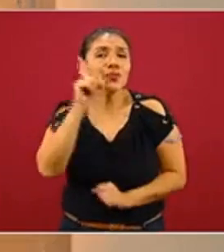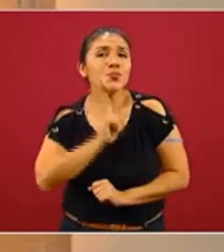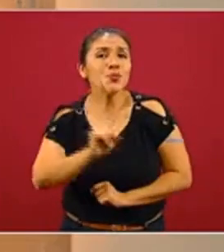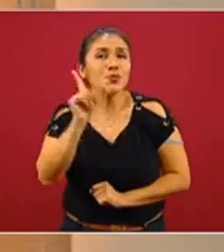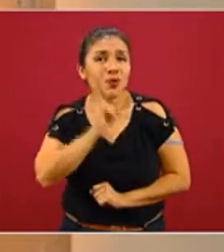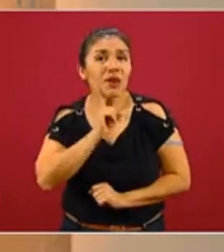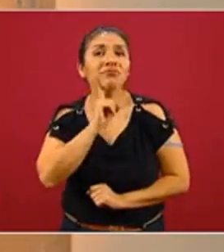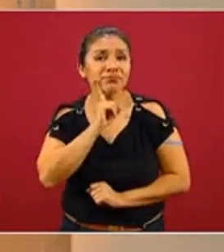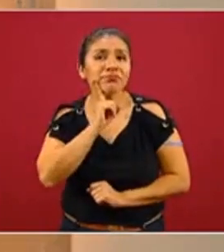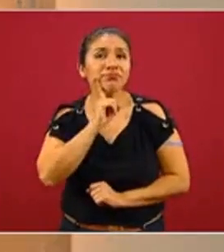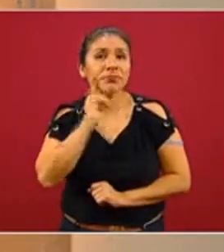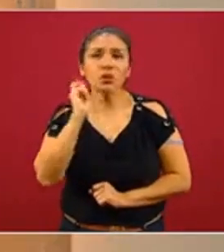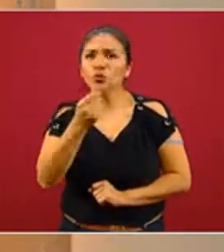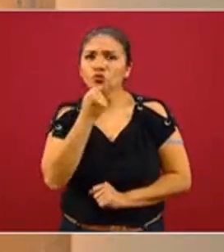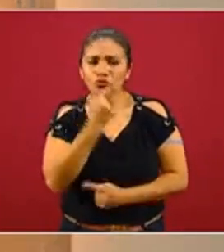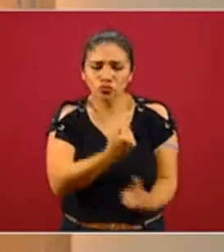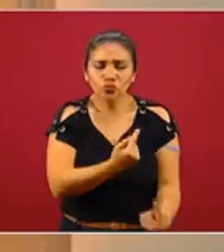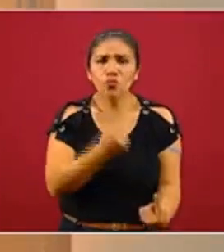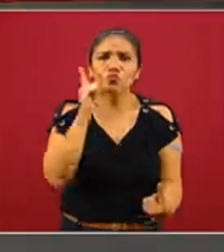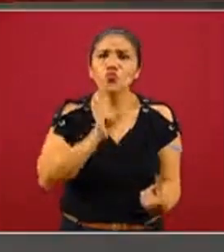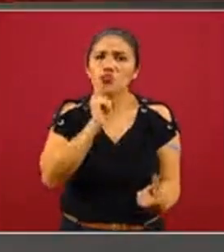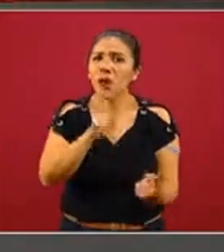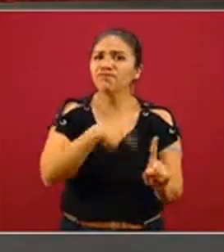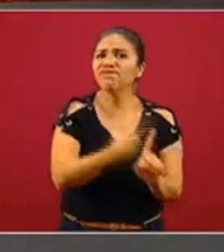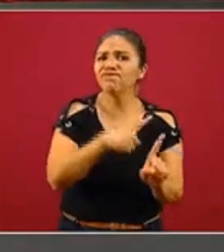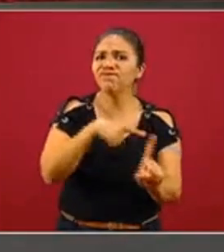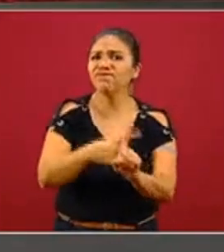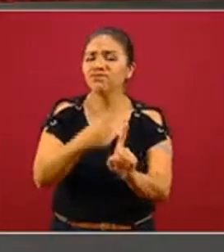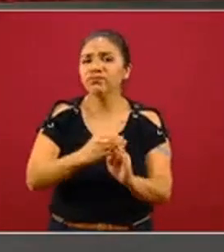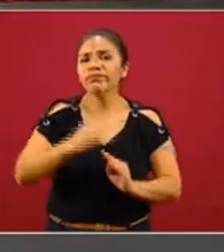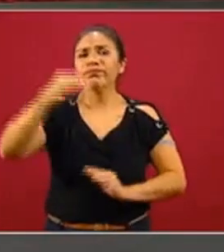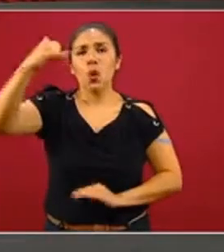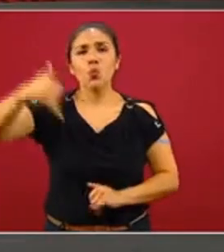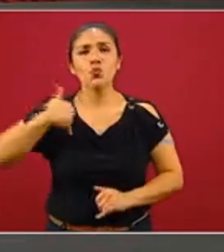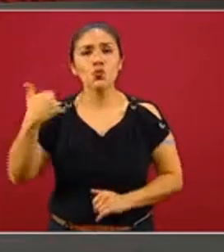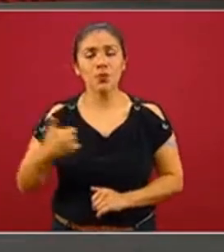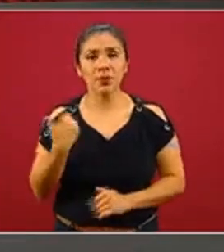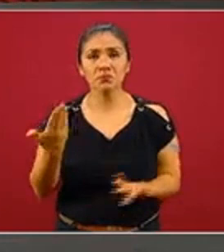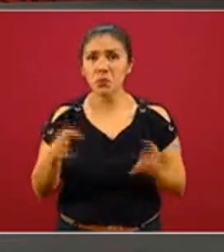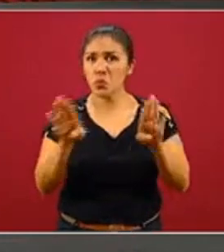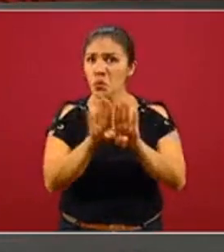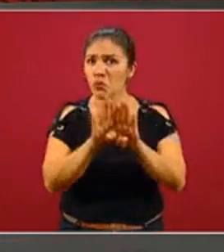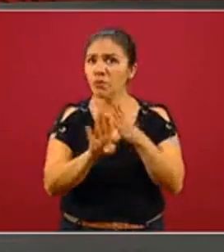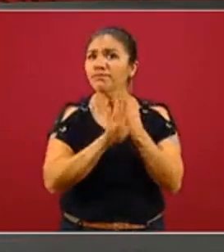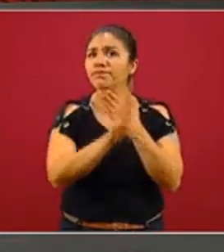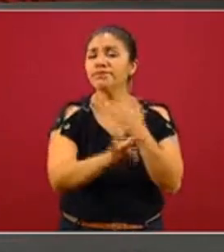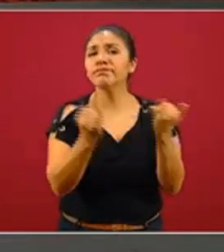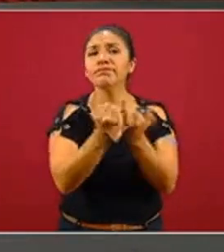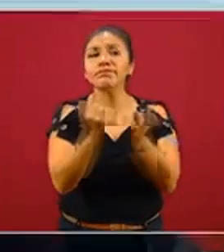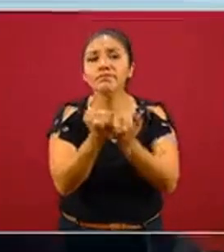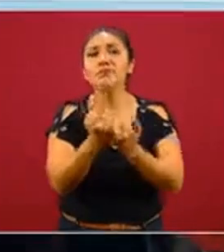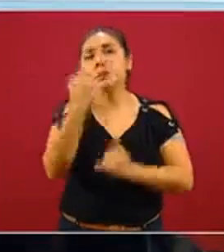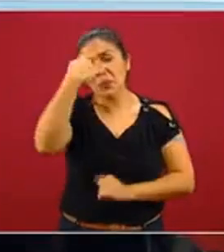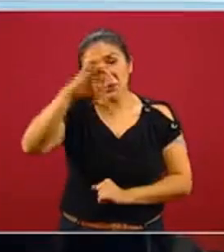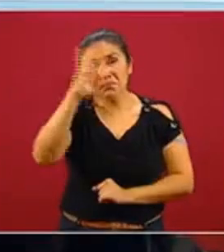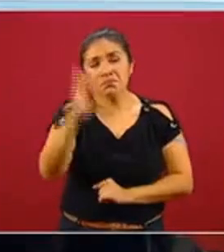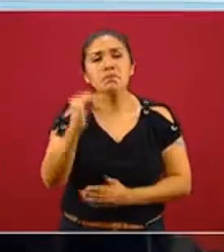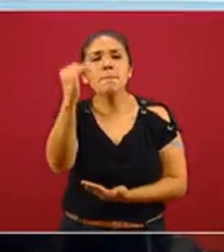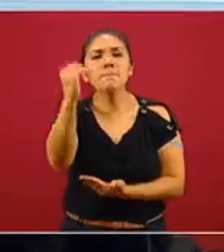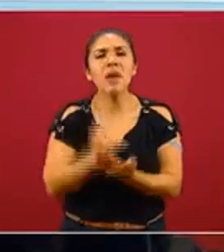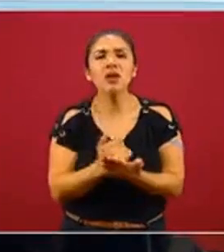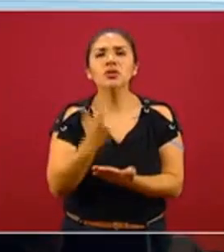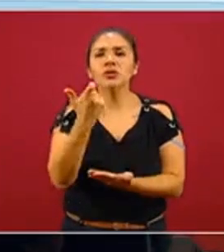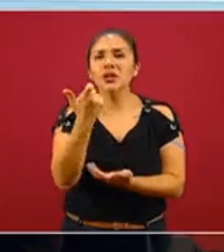la primera etapa de su vida. ¿Cómo vamos a prevenir que haya también disminuciones al porcentaje del